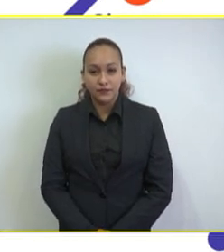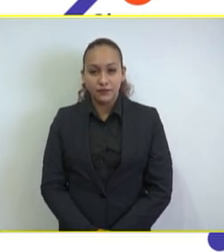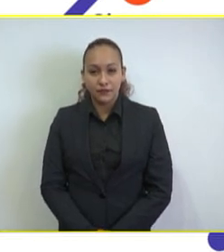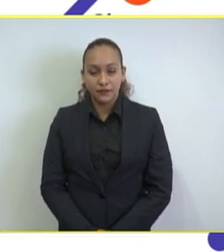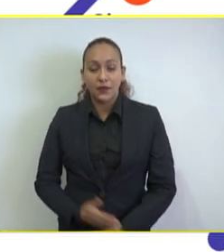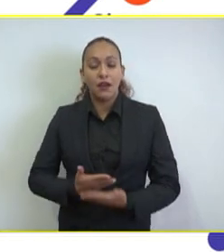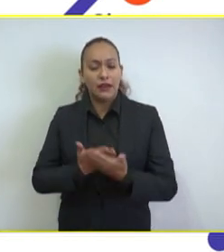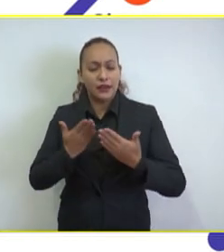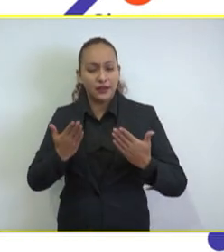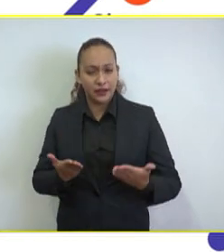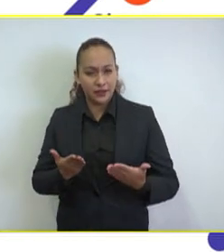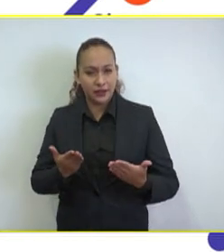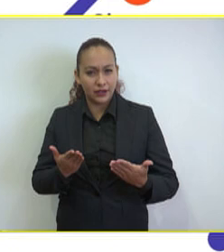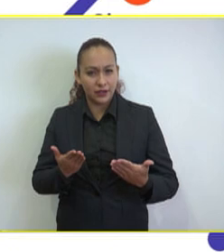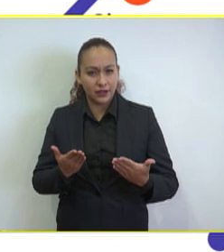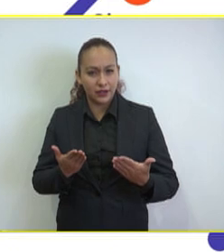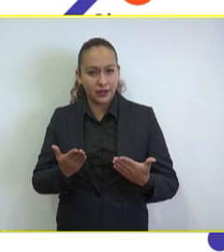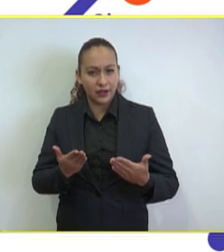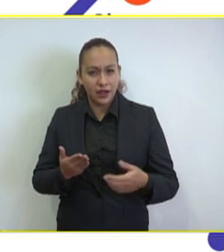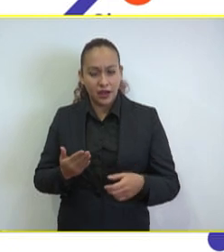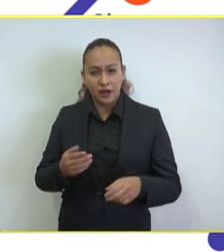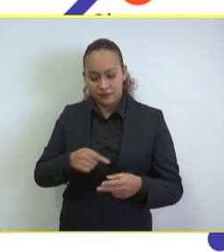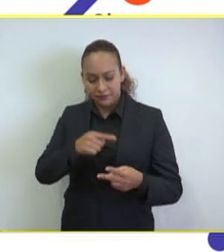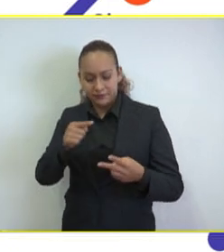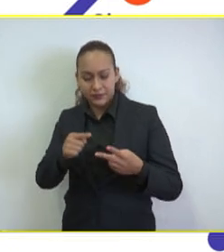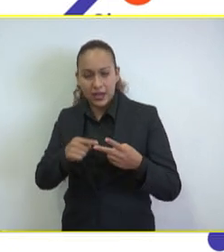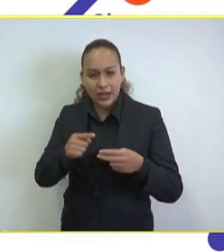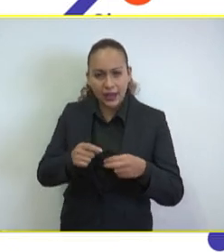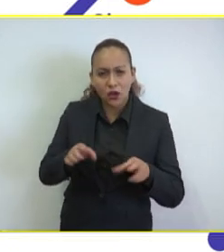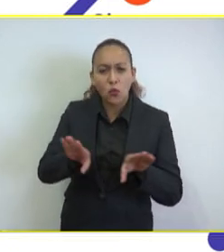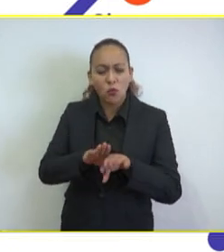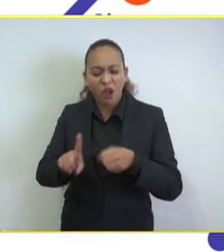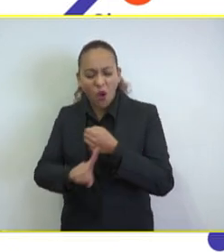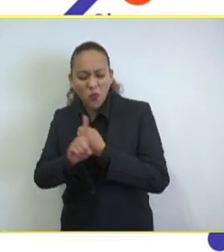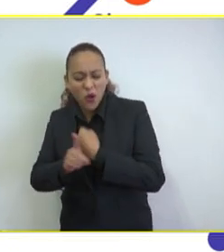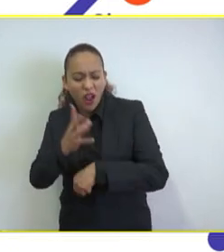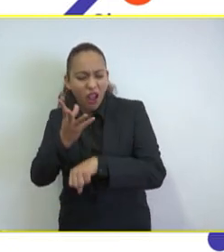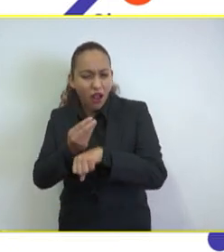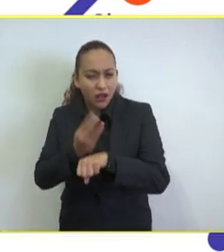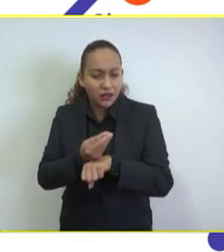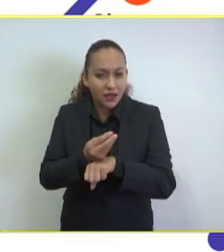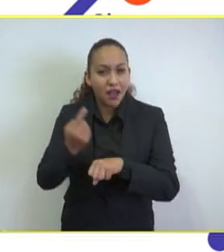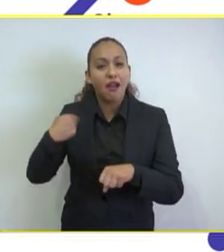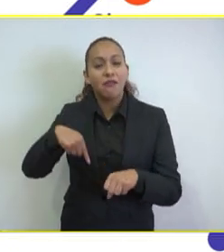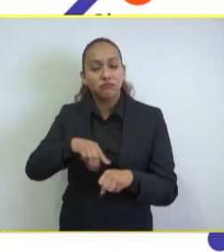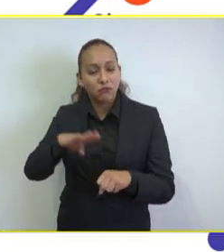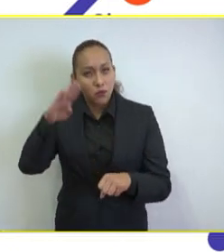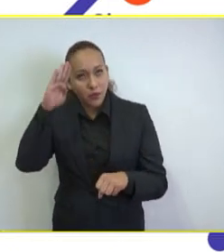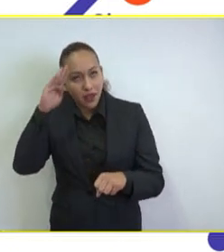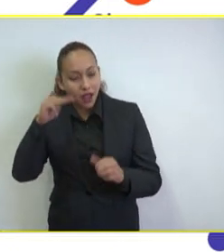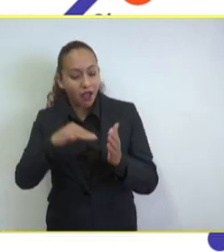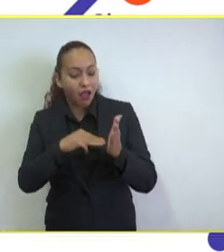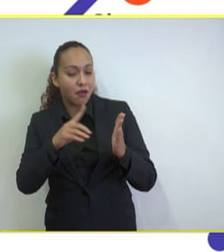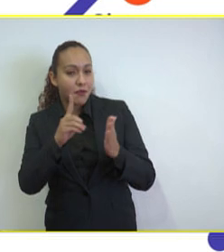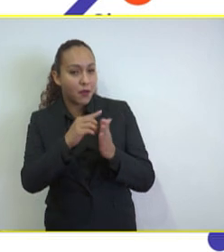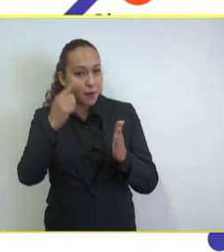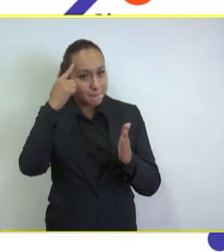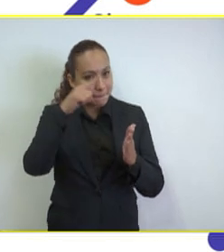Para dar paso a nuestro sistema problema y el sistema solución, tomamos como metodología de trabajo esta del doble diamante, donde